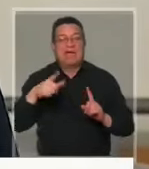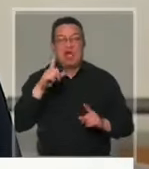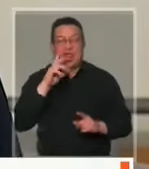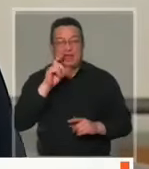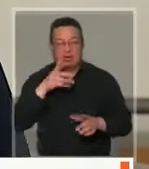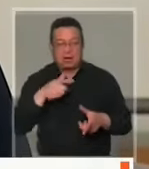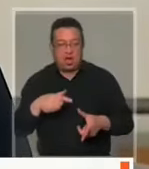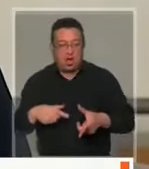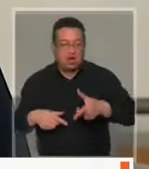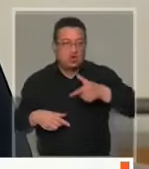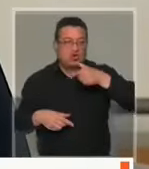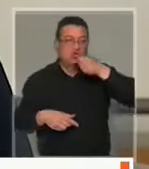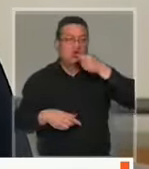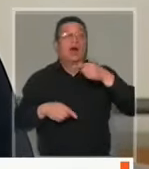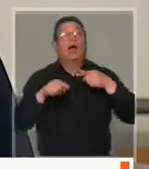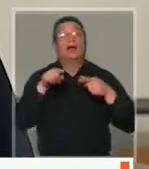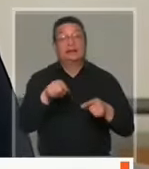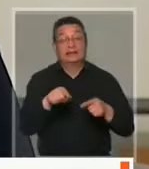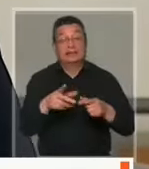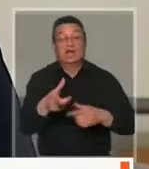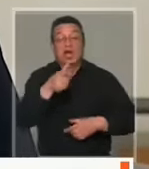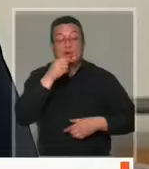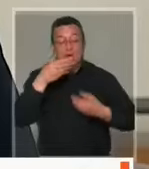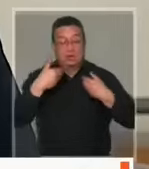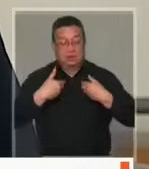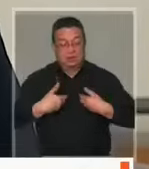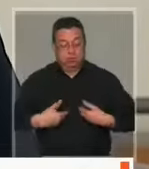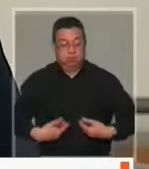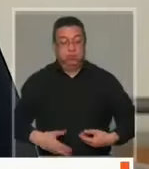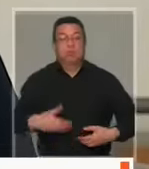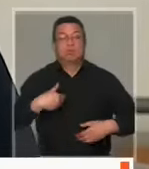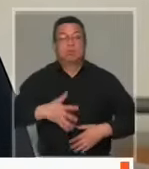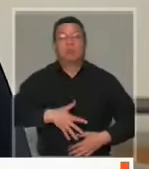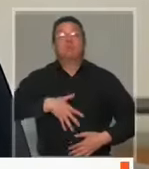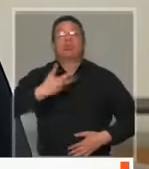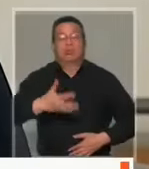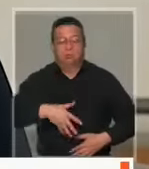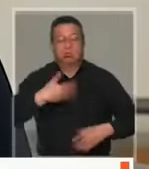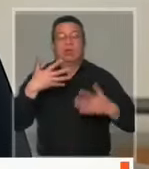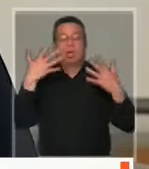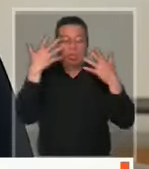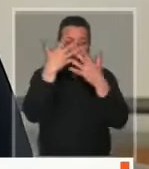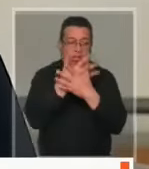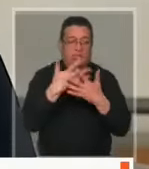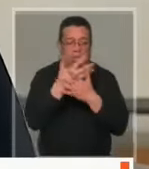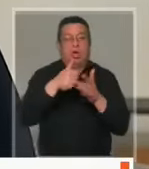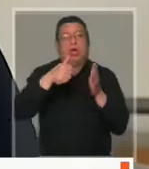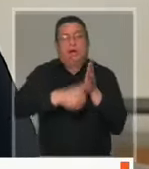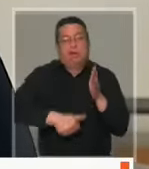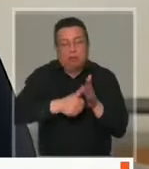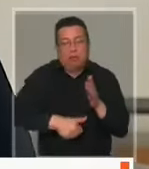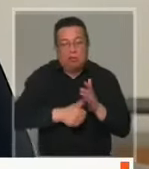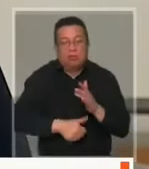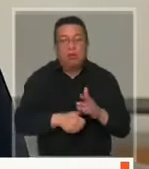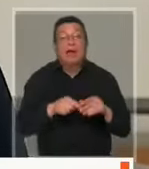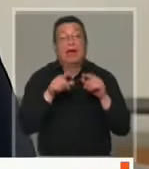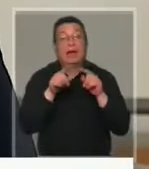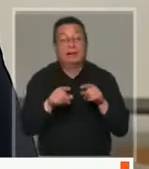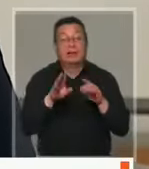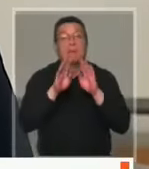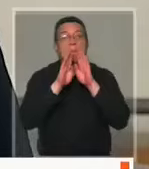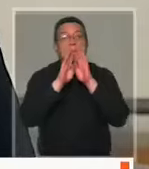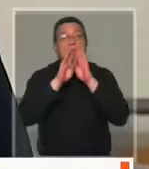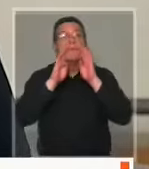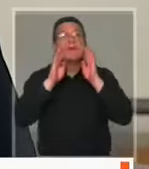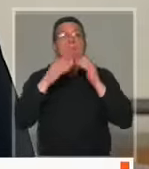líquido para que ese elemento, en definitiva, te produce vómitos, náuseas, diarrea, y con lo cual de una u otra manera se limpia